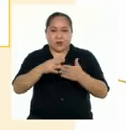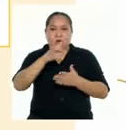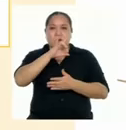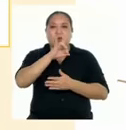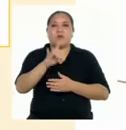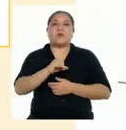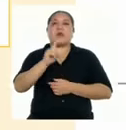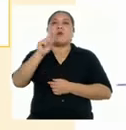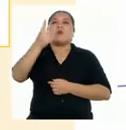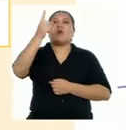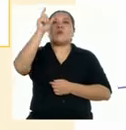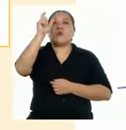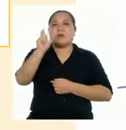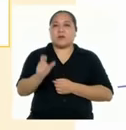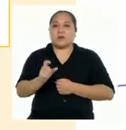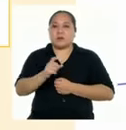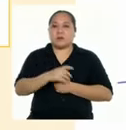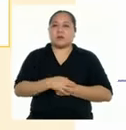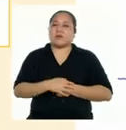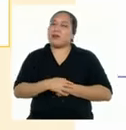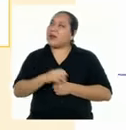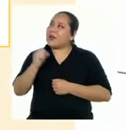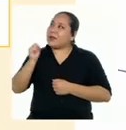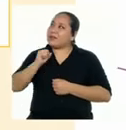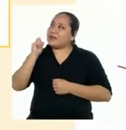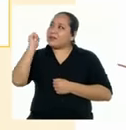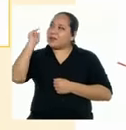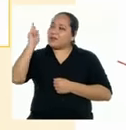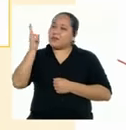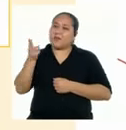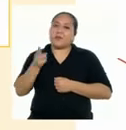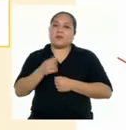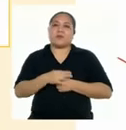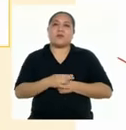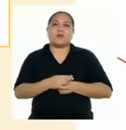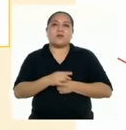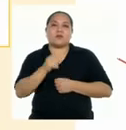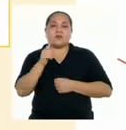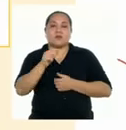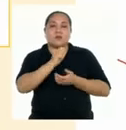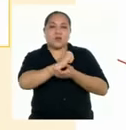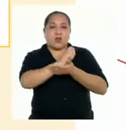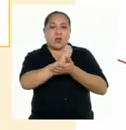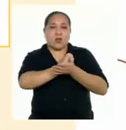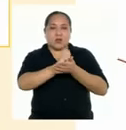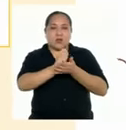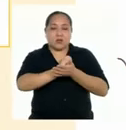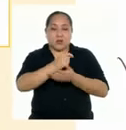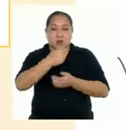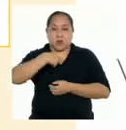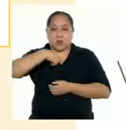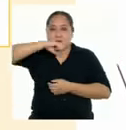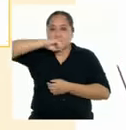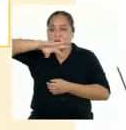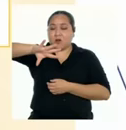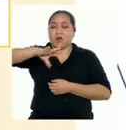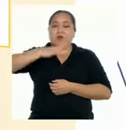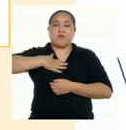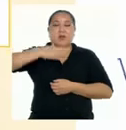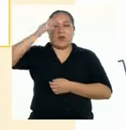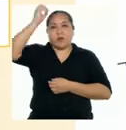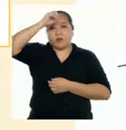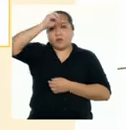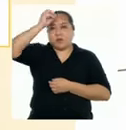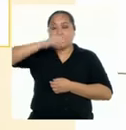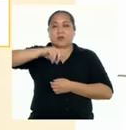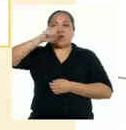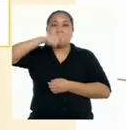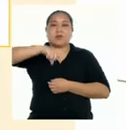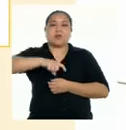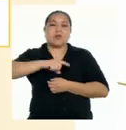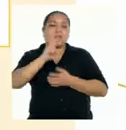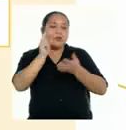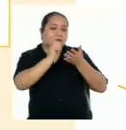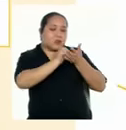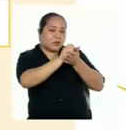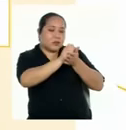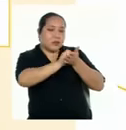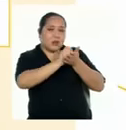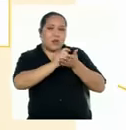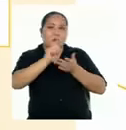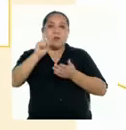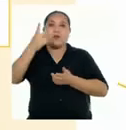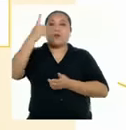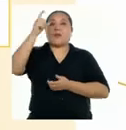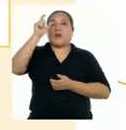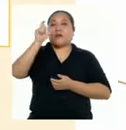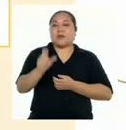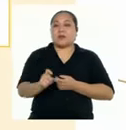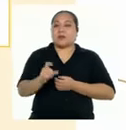uso de la primera persona. Tiene razón, profesora. Si es un artículo en el que expreso mi punto de vista, debe estar en primera persona para que